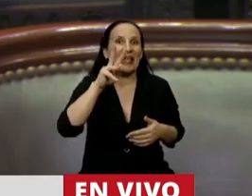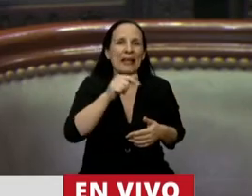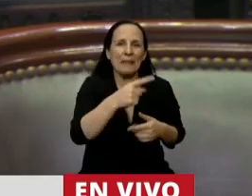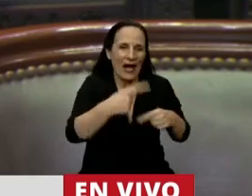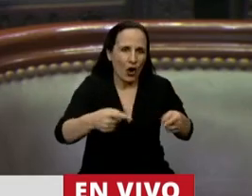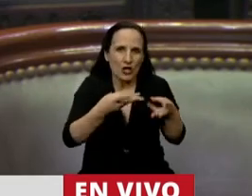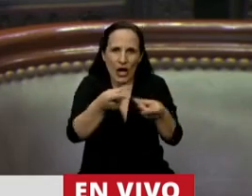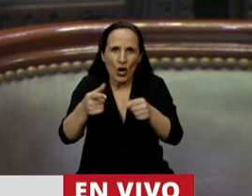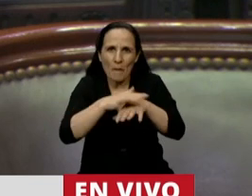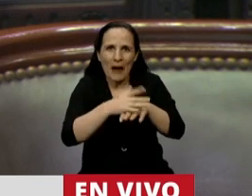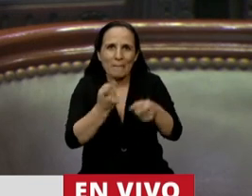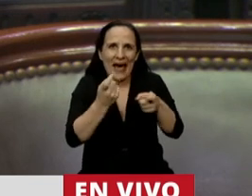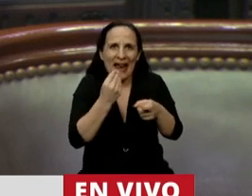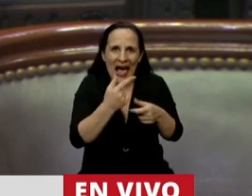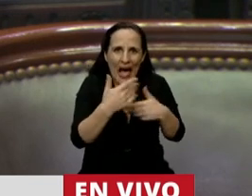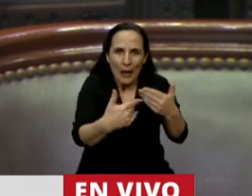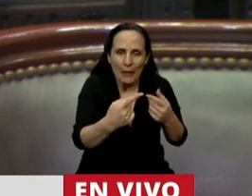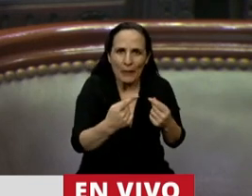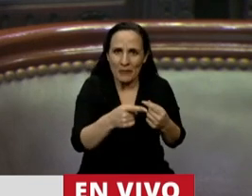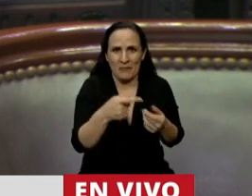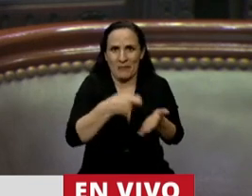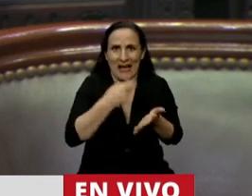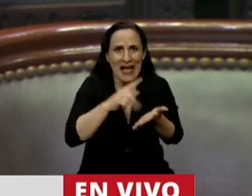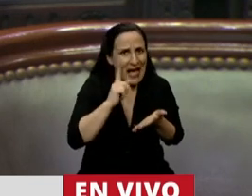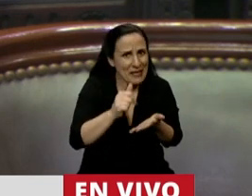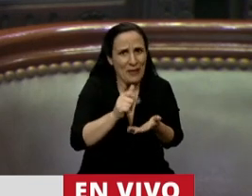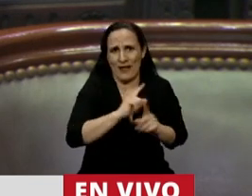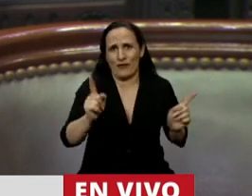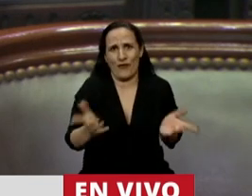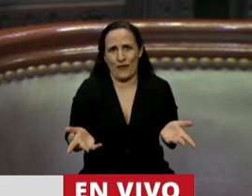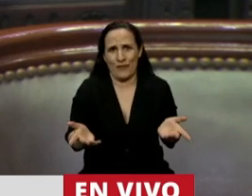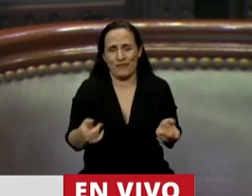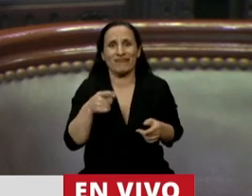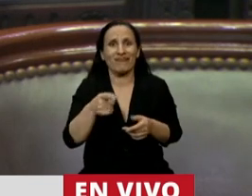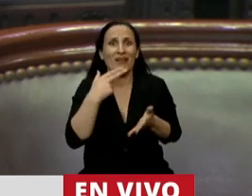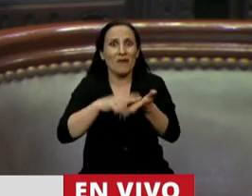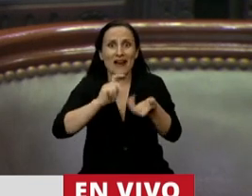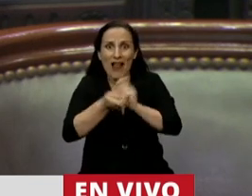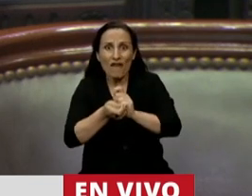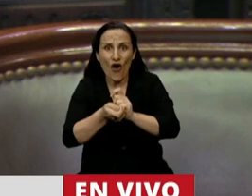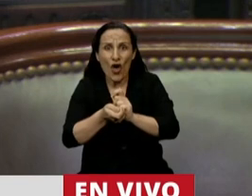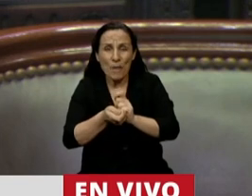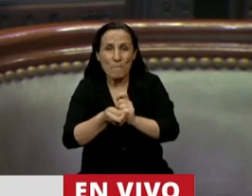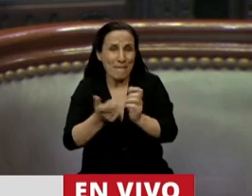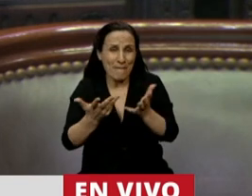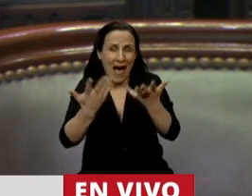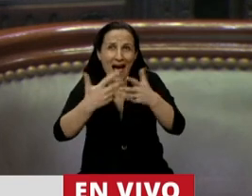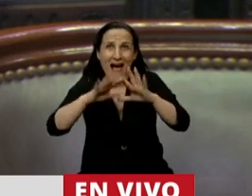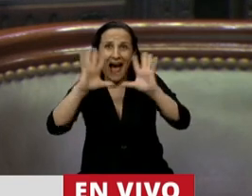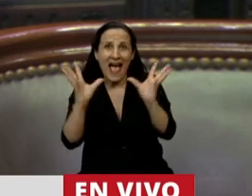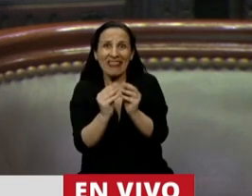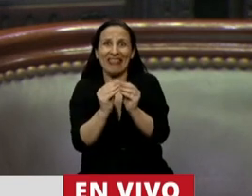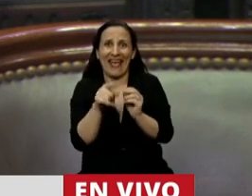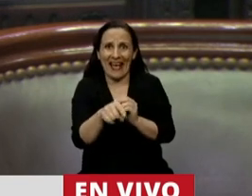canasta básica, entre otras tantas cosas. Y esa reforma tributaria integral tiene